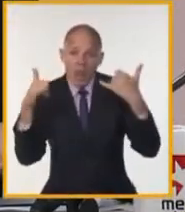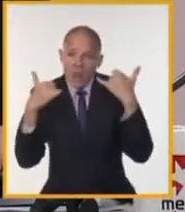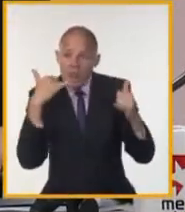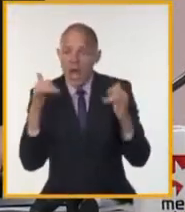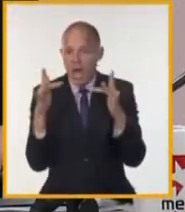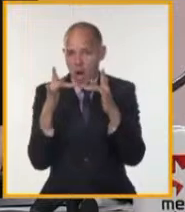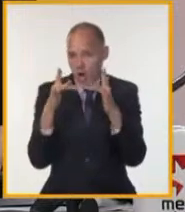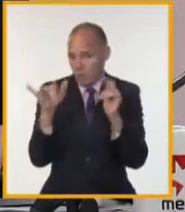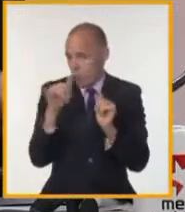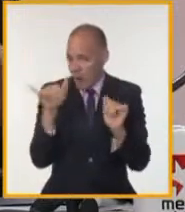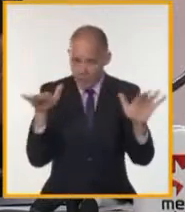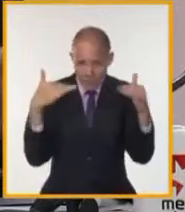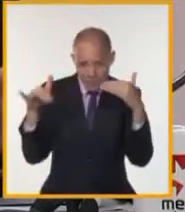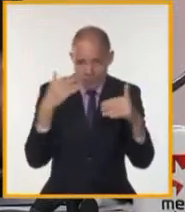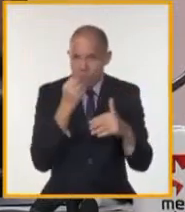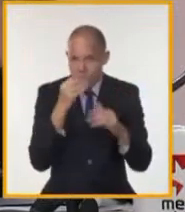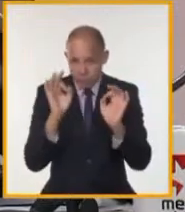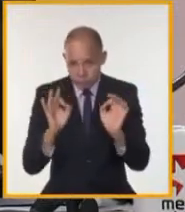correo,